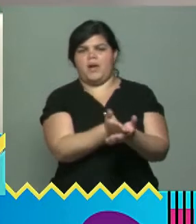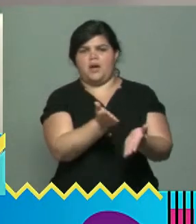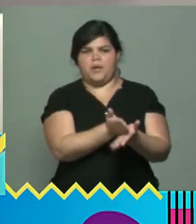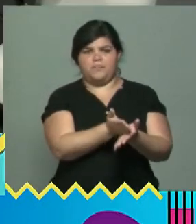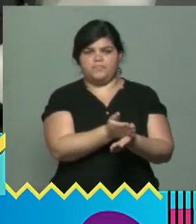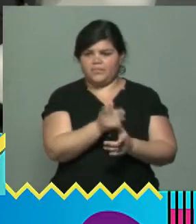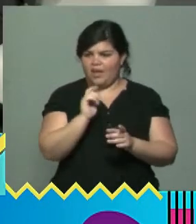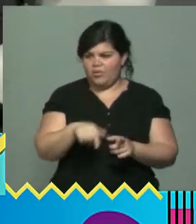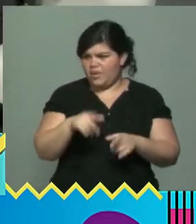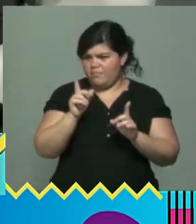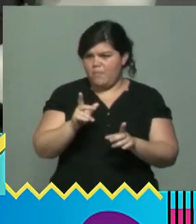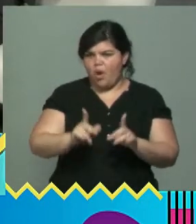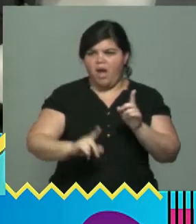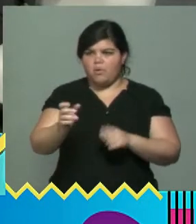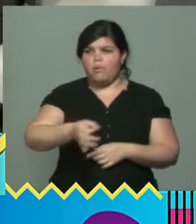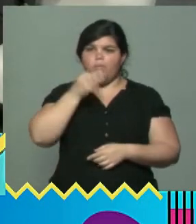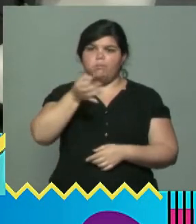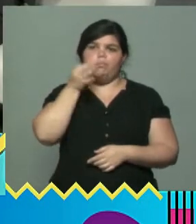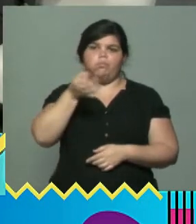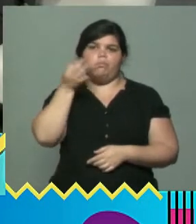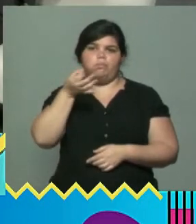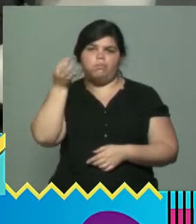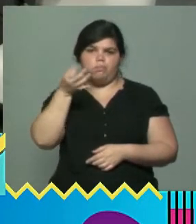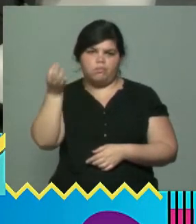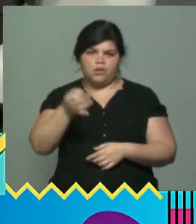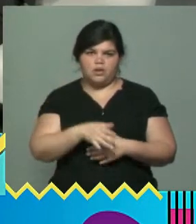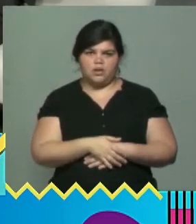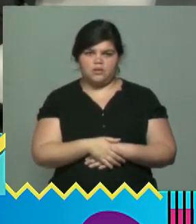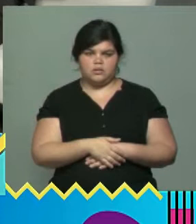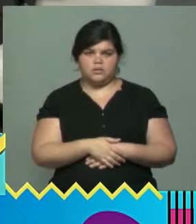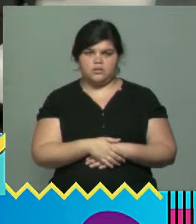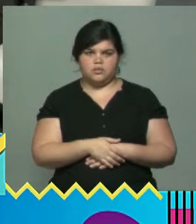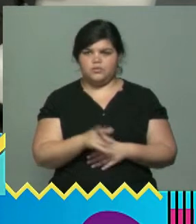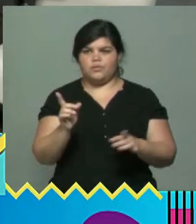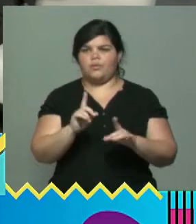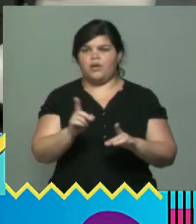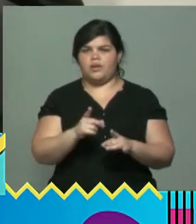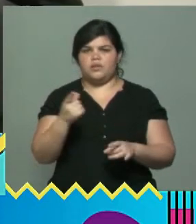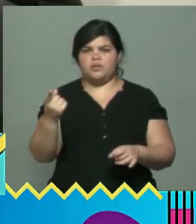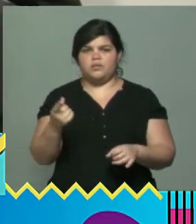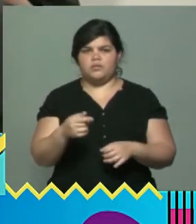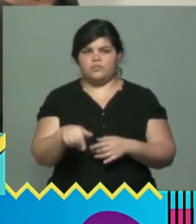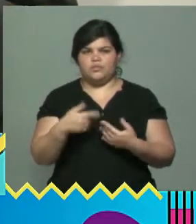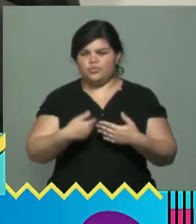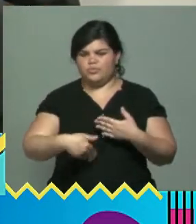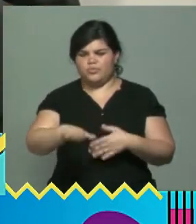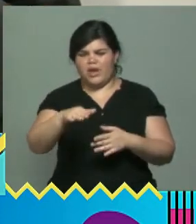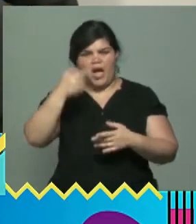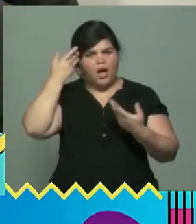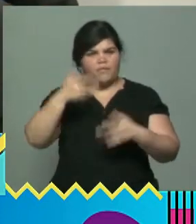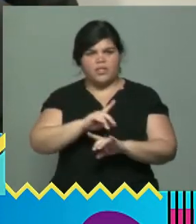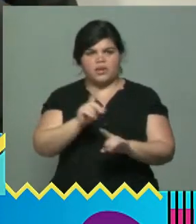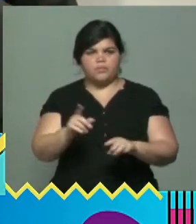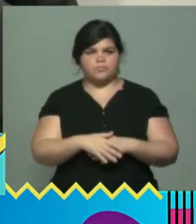discurso sostenido por mucha gente. Sí. No es algo de... Yo lo consideraba un poco más no, antiguo en yo realidad. creo que, yo no sé si podemos hablar